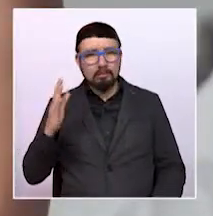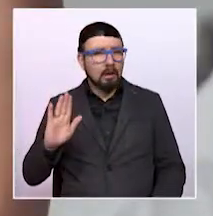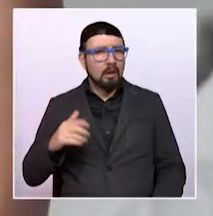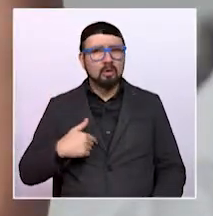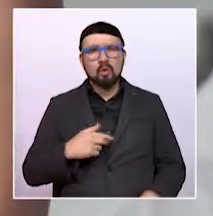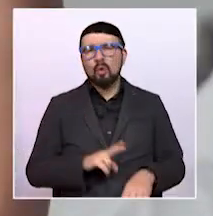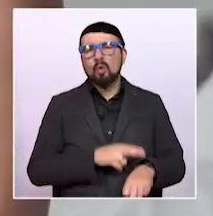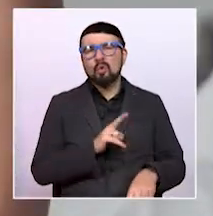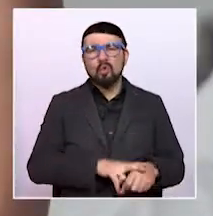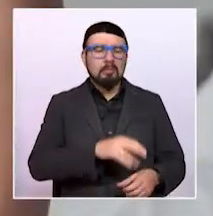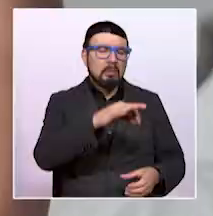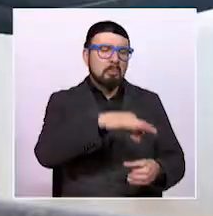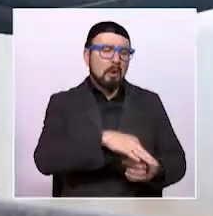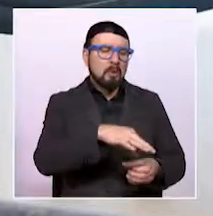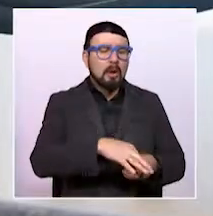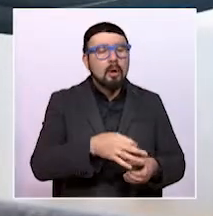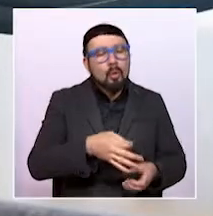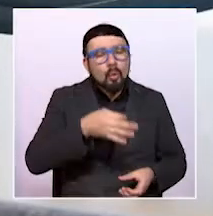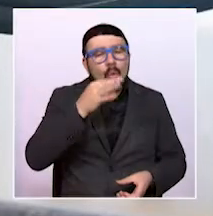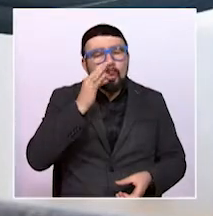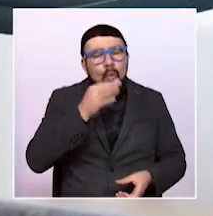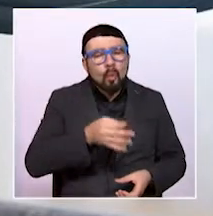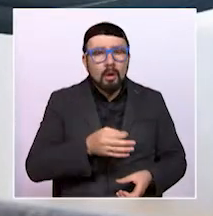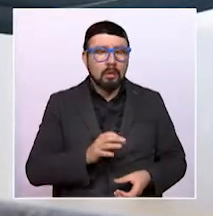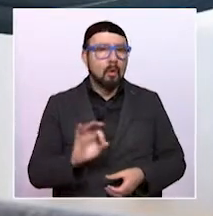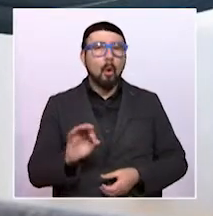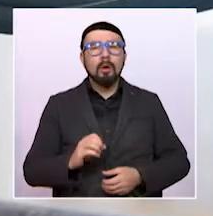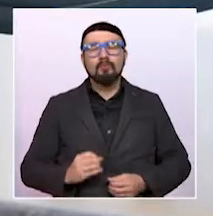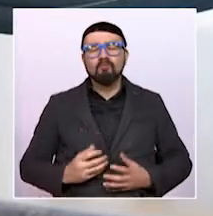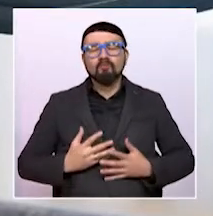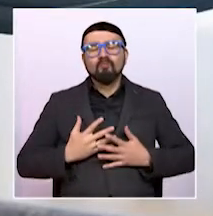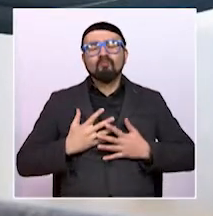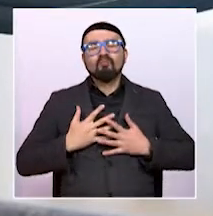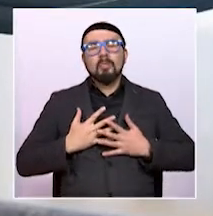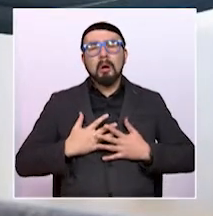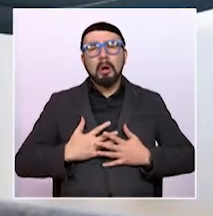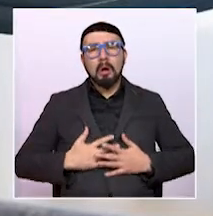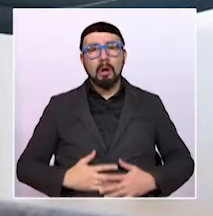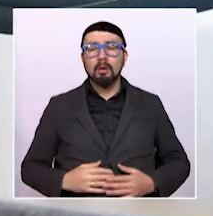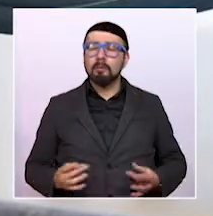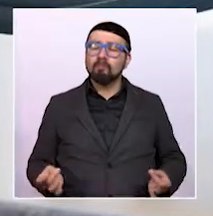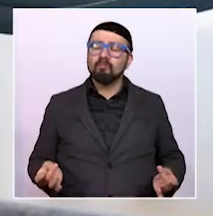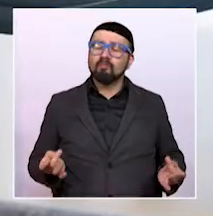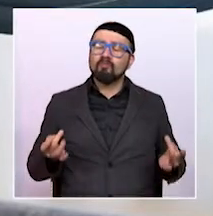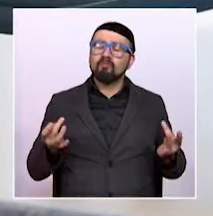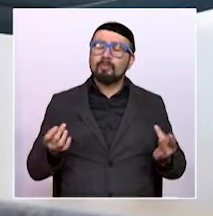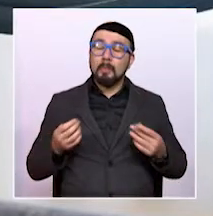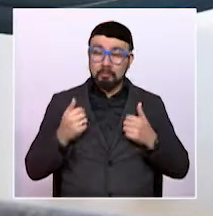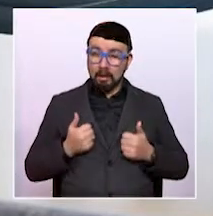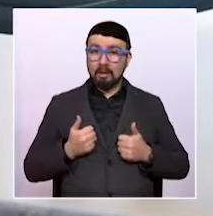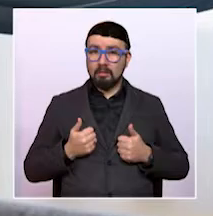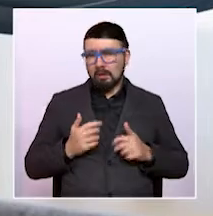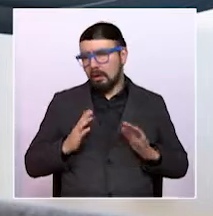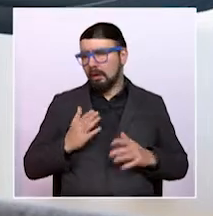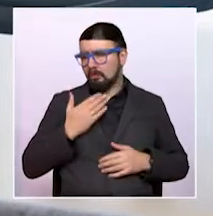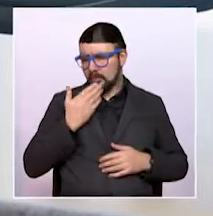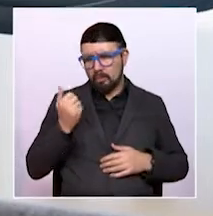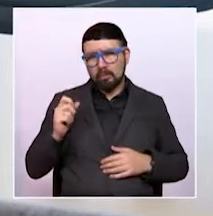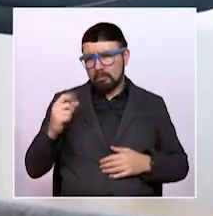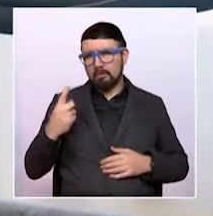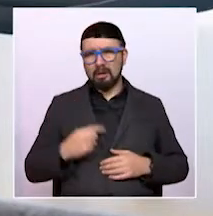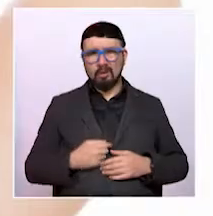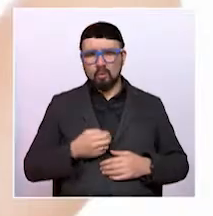aromática con el té con la respiración ejercicios de yoga de meditación me mejora intentarlo primero